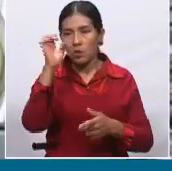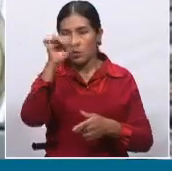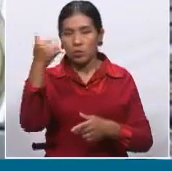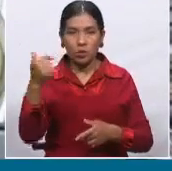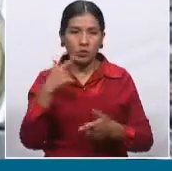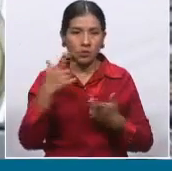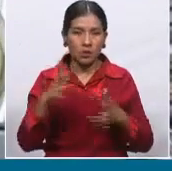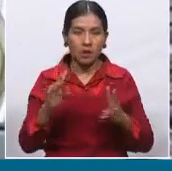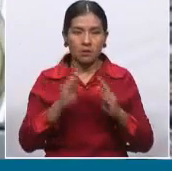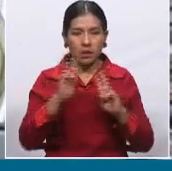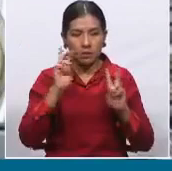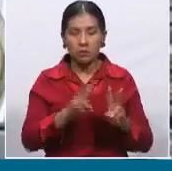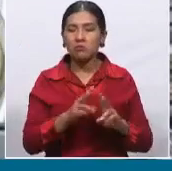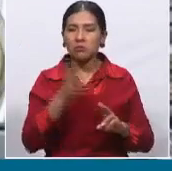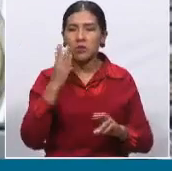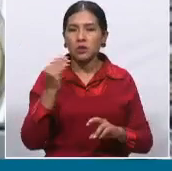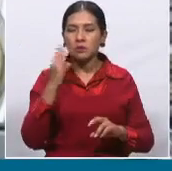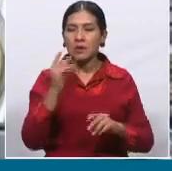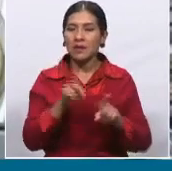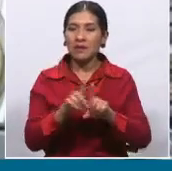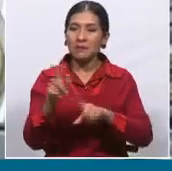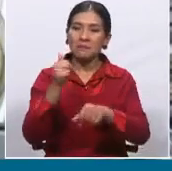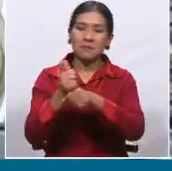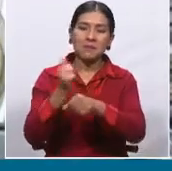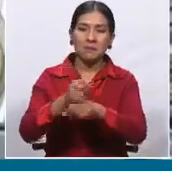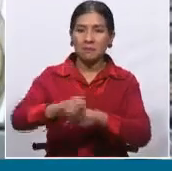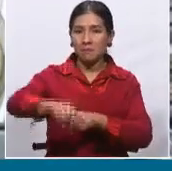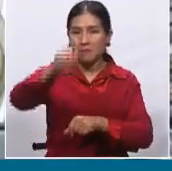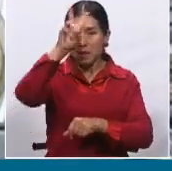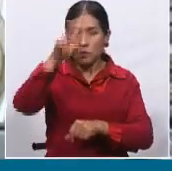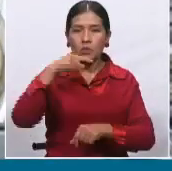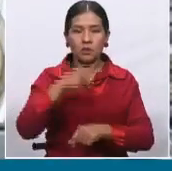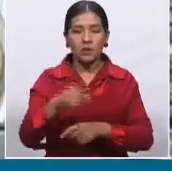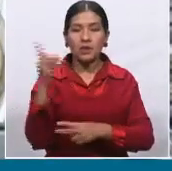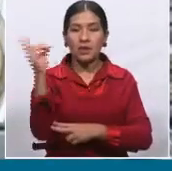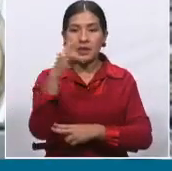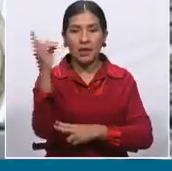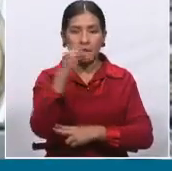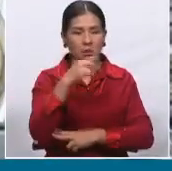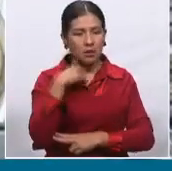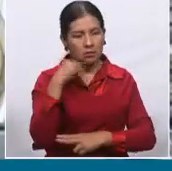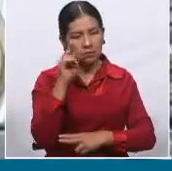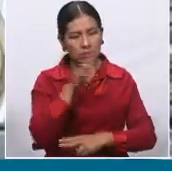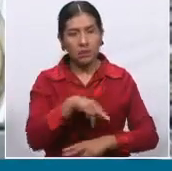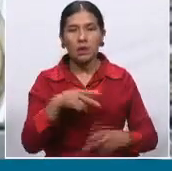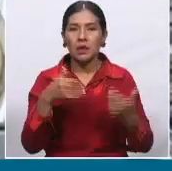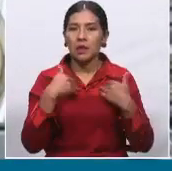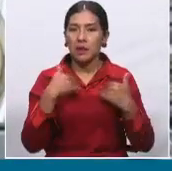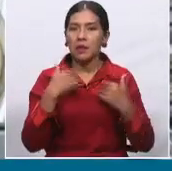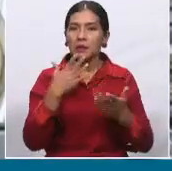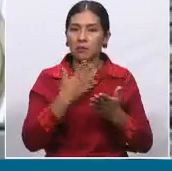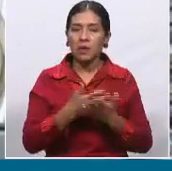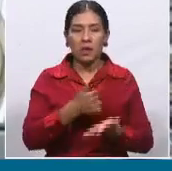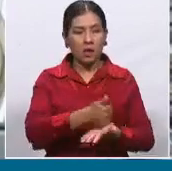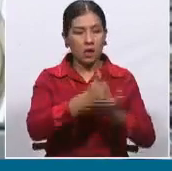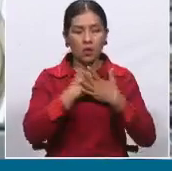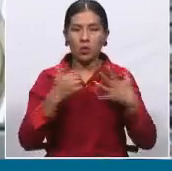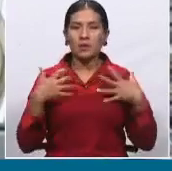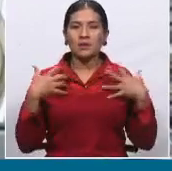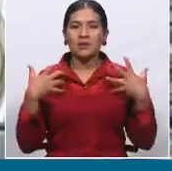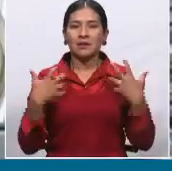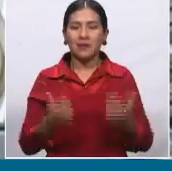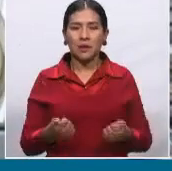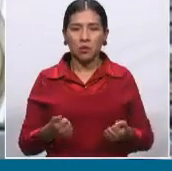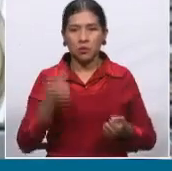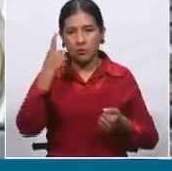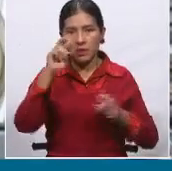estado experimentando, inclusive Perú mismo, que la llama tiene cualidades inclusive algo curativas